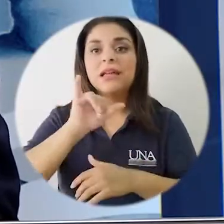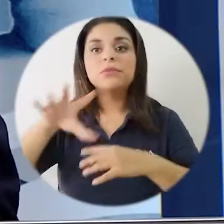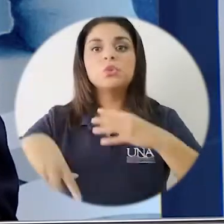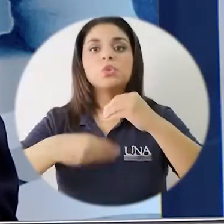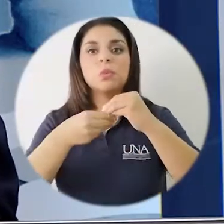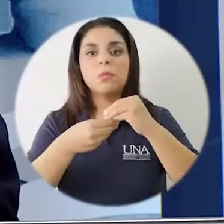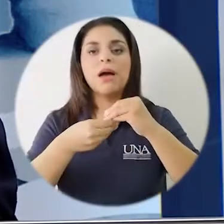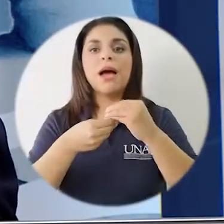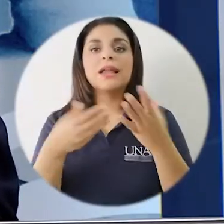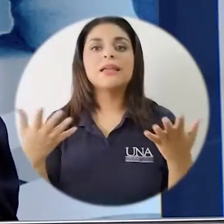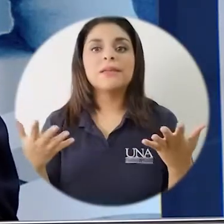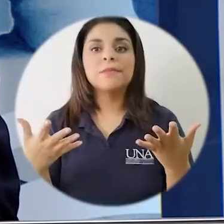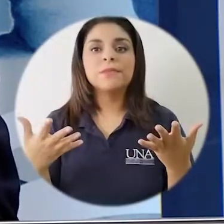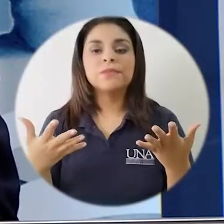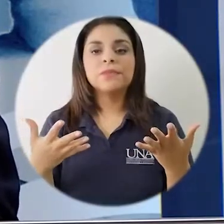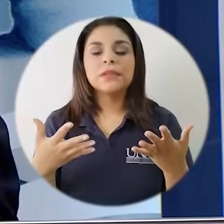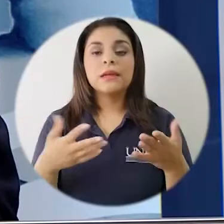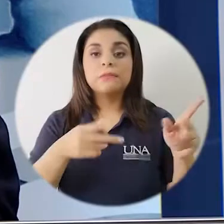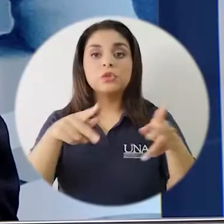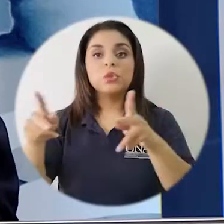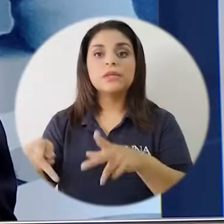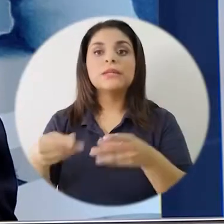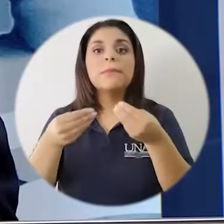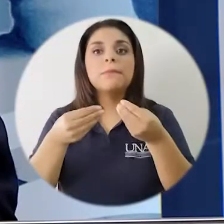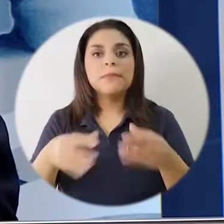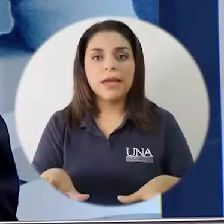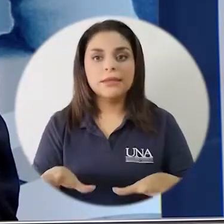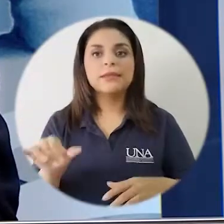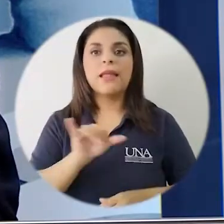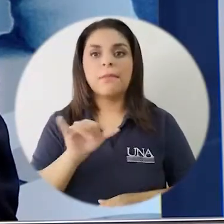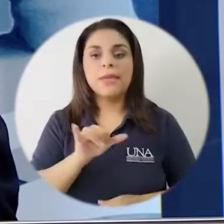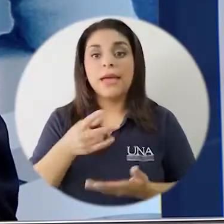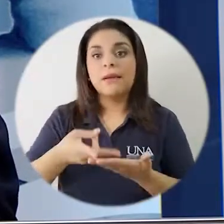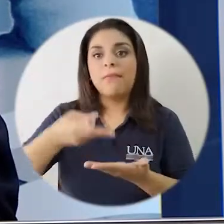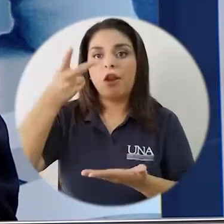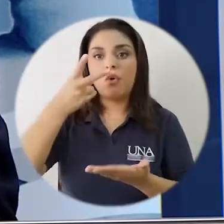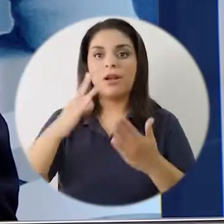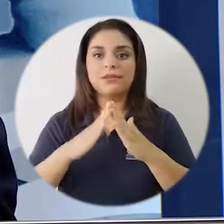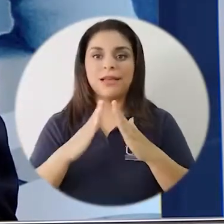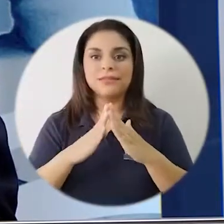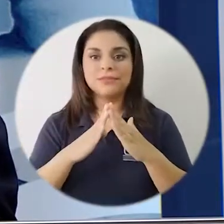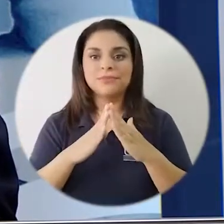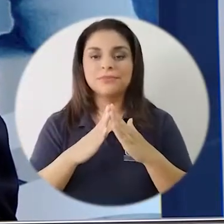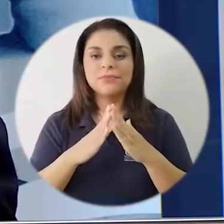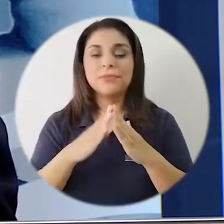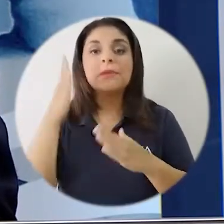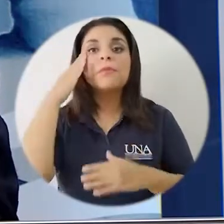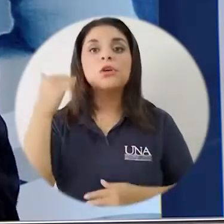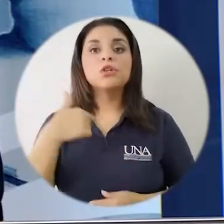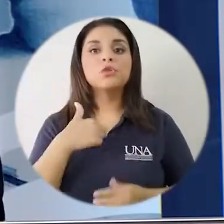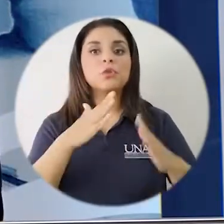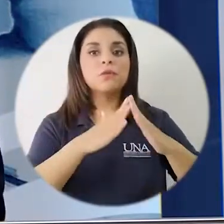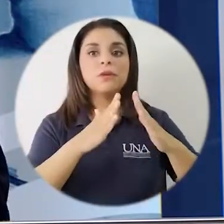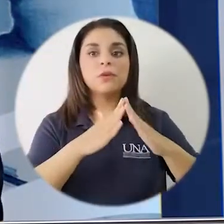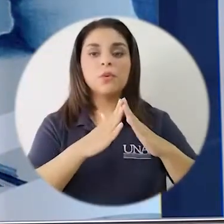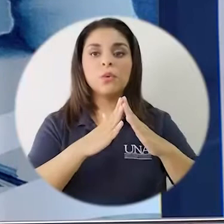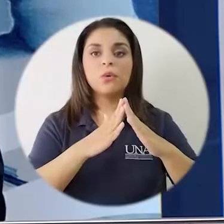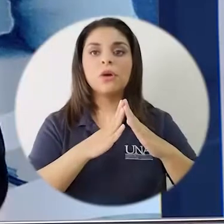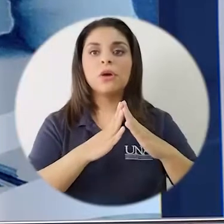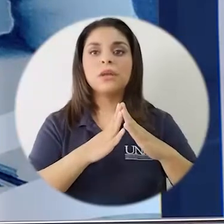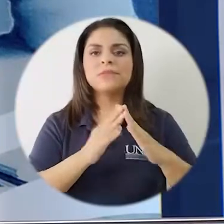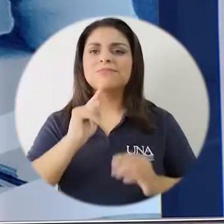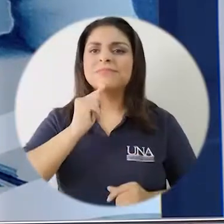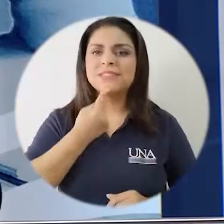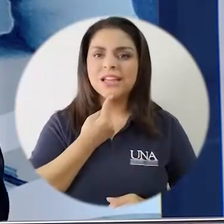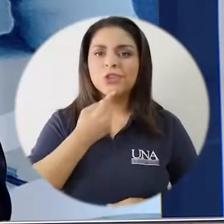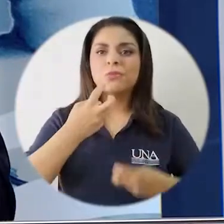que sumarle el valor que está perdiendo también las propiedades. Además. Tras de eso, ¿verdad? O sea, tras de que estás viviendo en un hogar